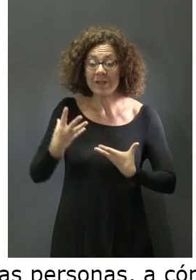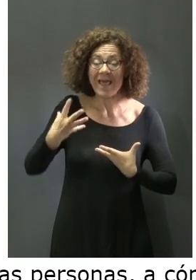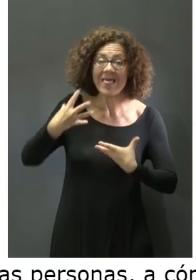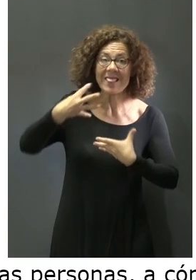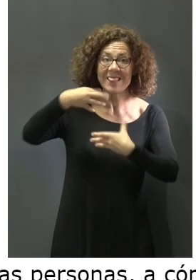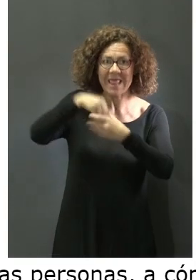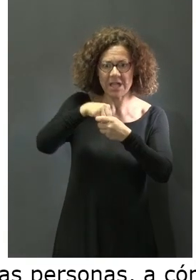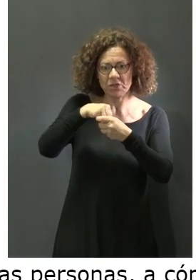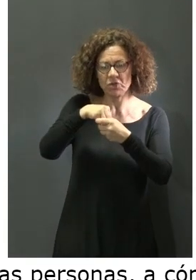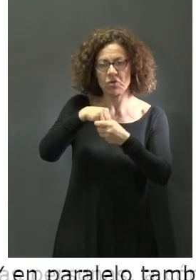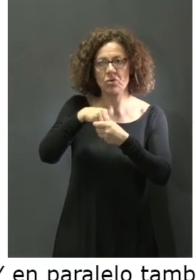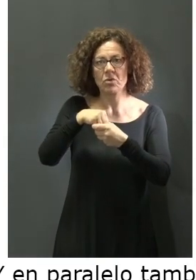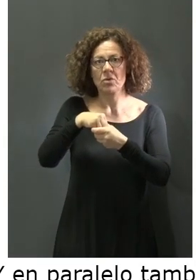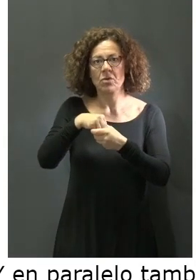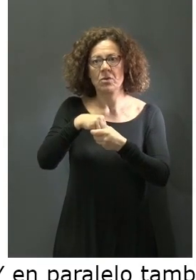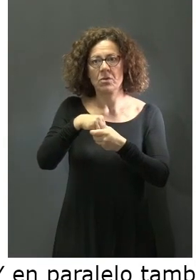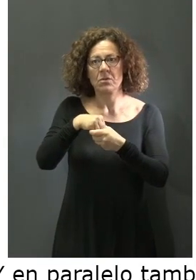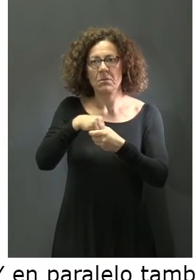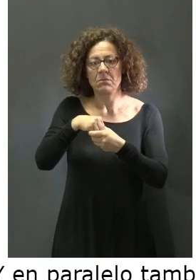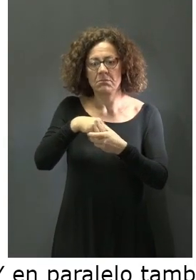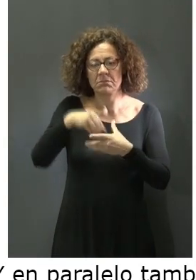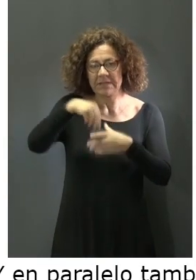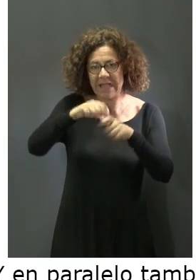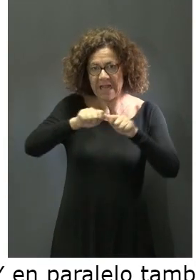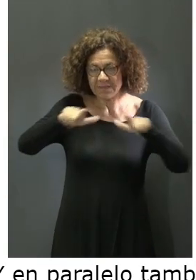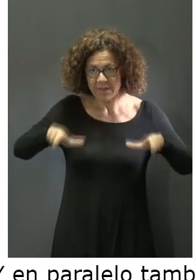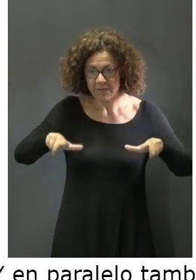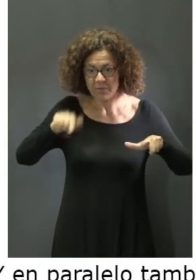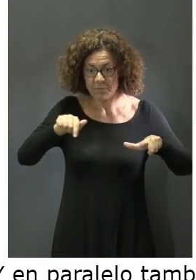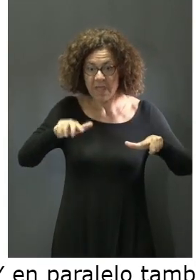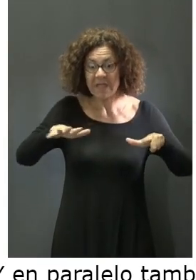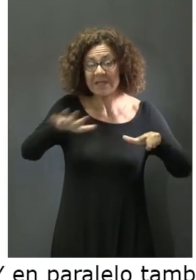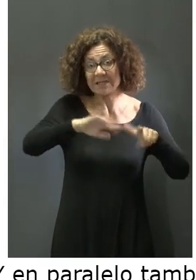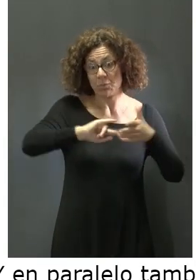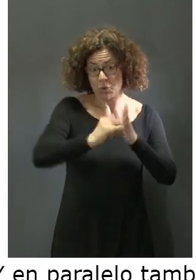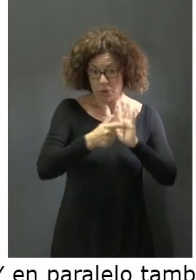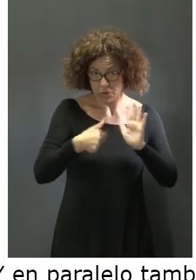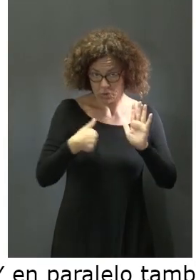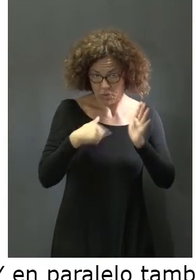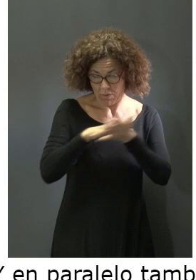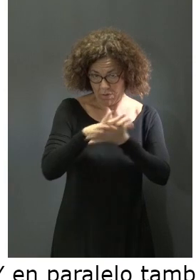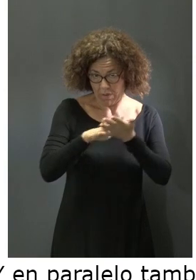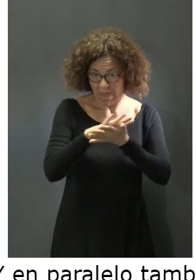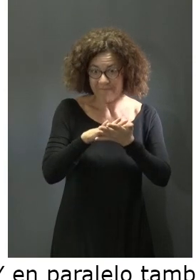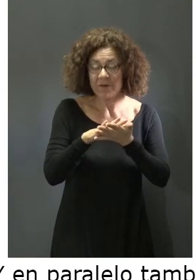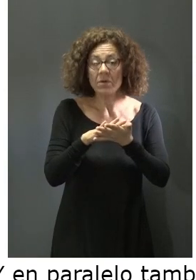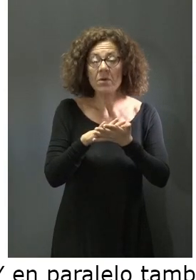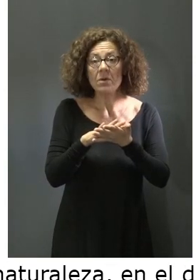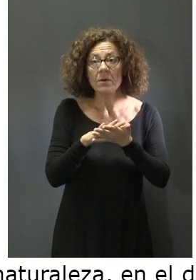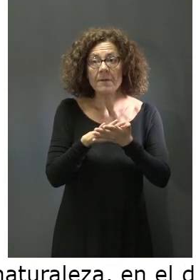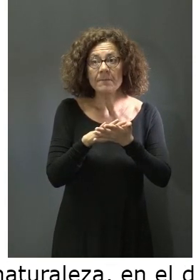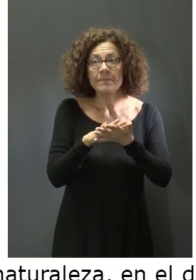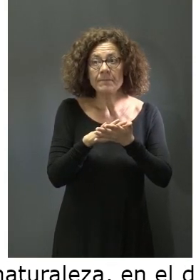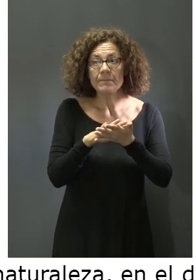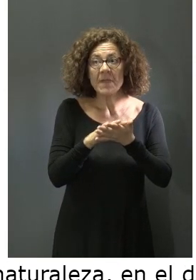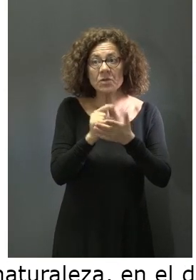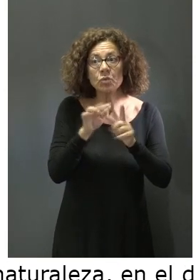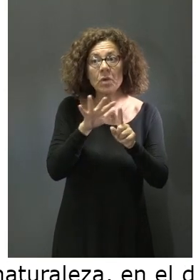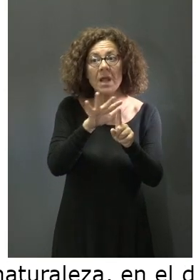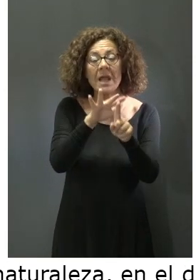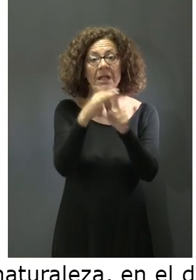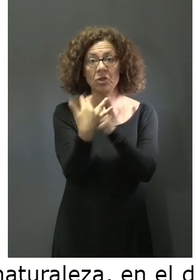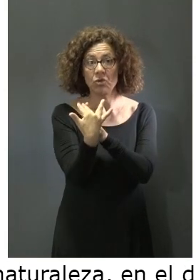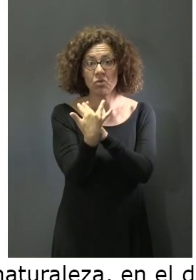el diseño de la naturaleza en el propio espacio. En el caso del proyecto que he dicho, pues está en un